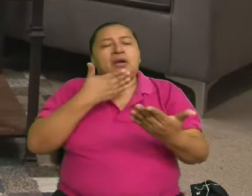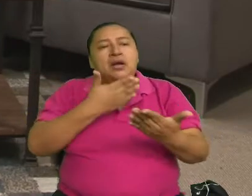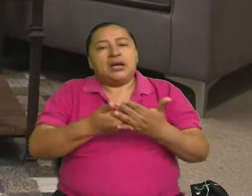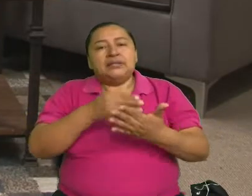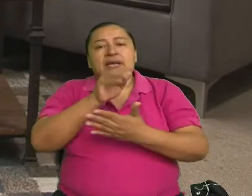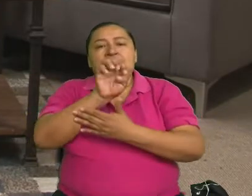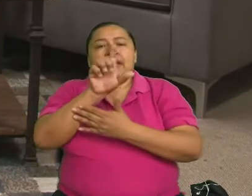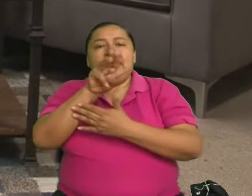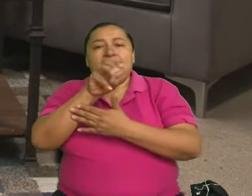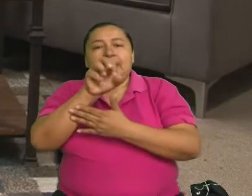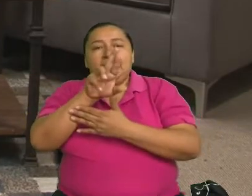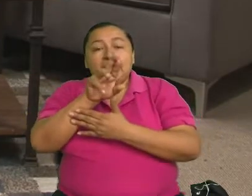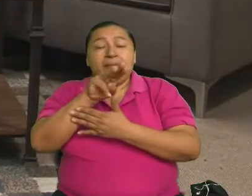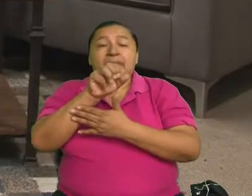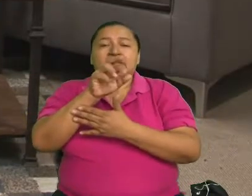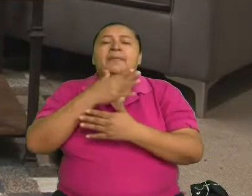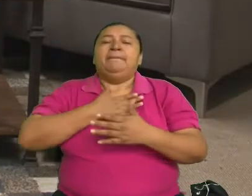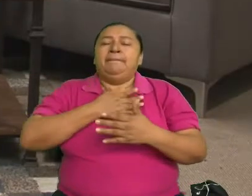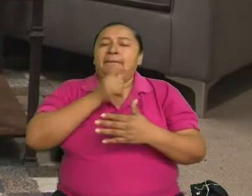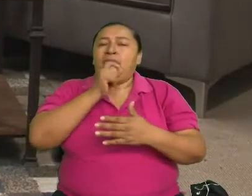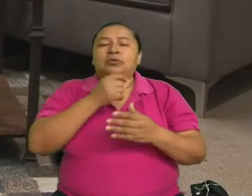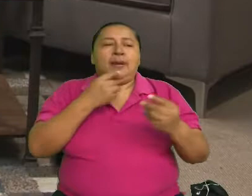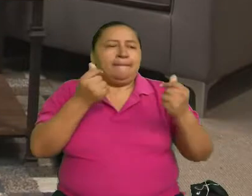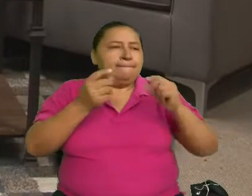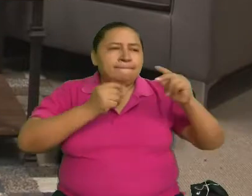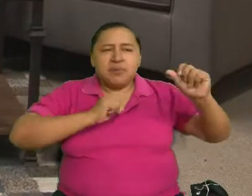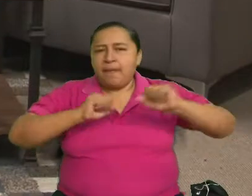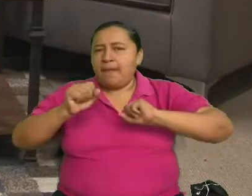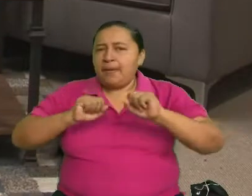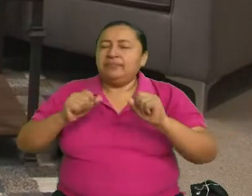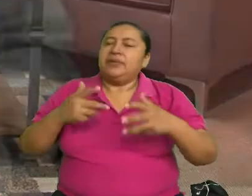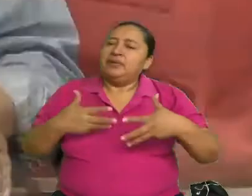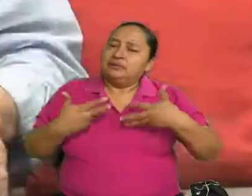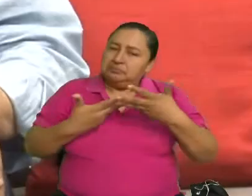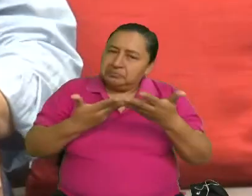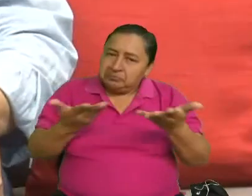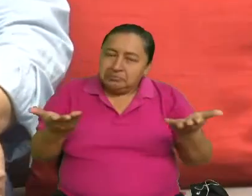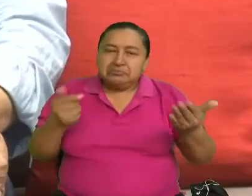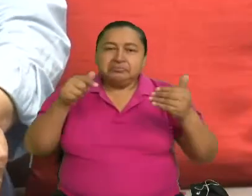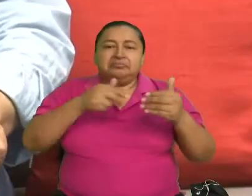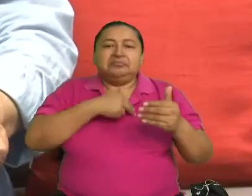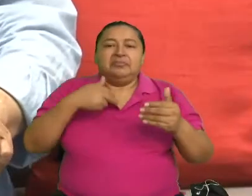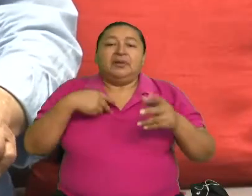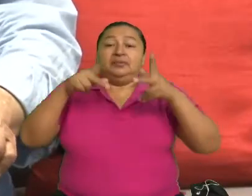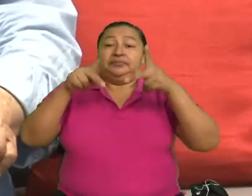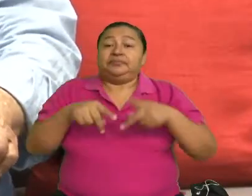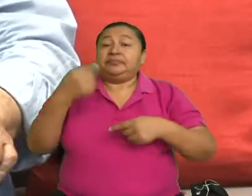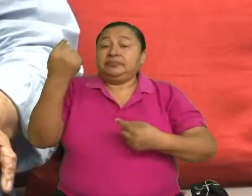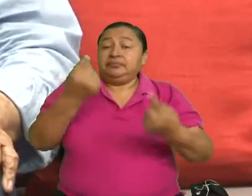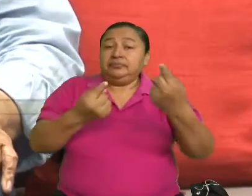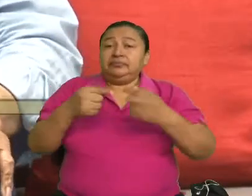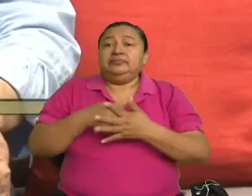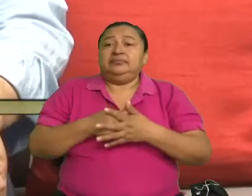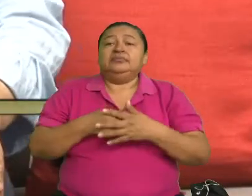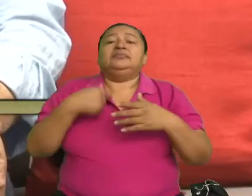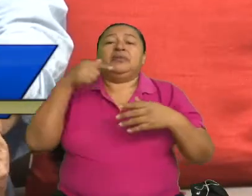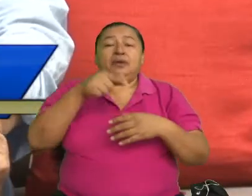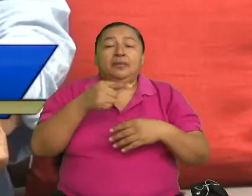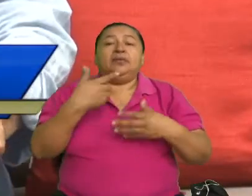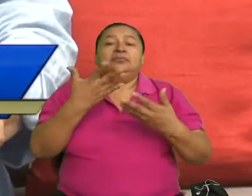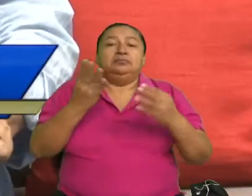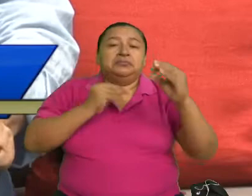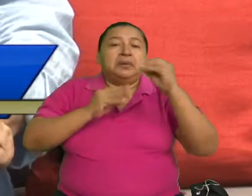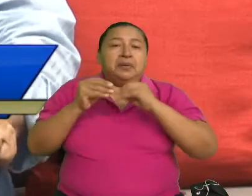Me gusta el dinamismo, esa cortesía que le das a tus invitados. Y sos un gran